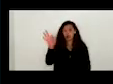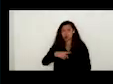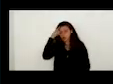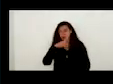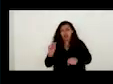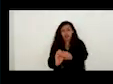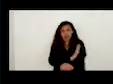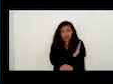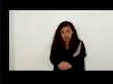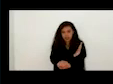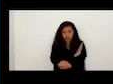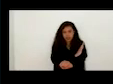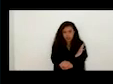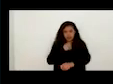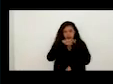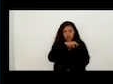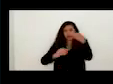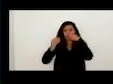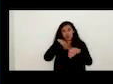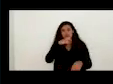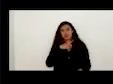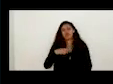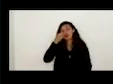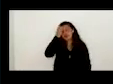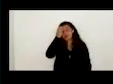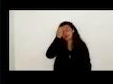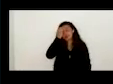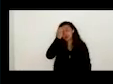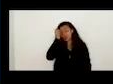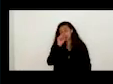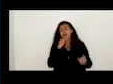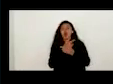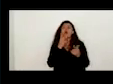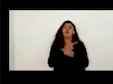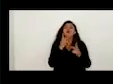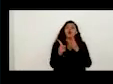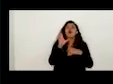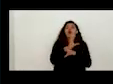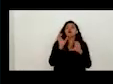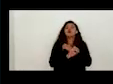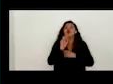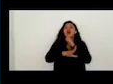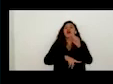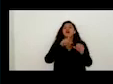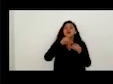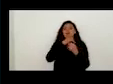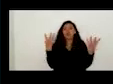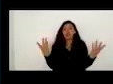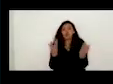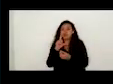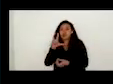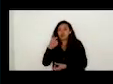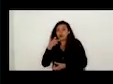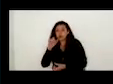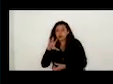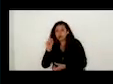energía que deberíamos de consumir al día, y productos de origen animal los tiene en conjunto con las leguminosas, lo cual podría